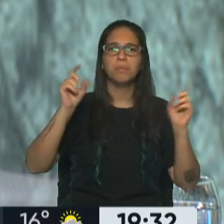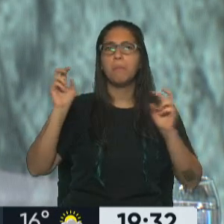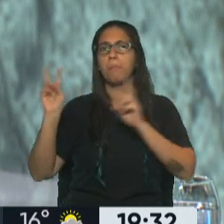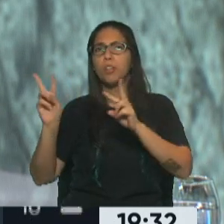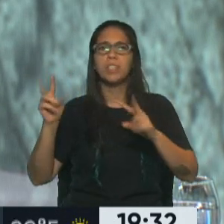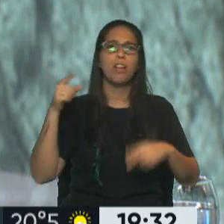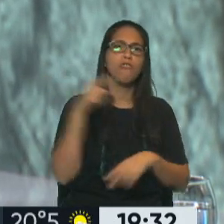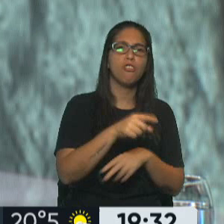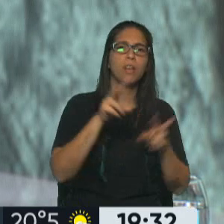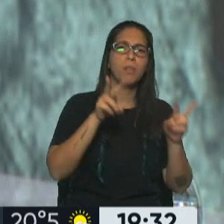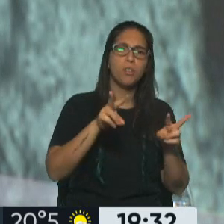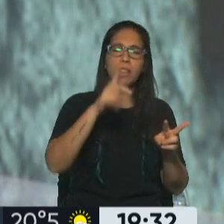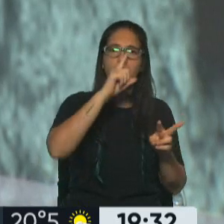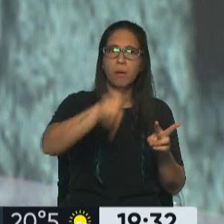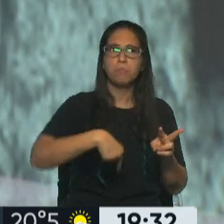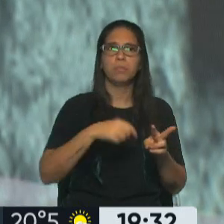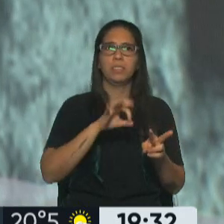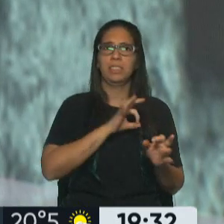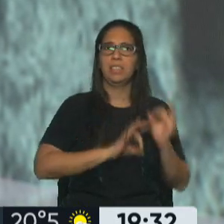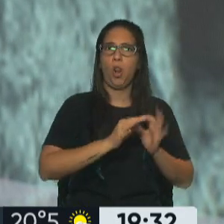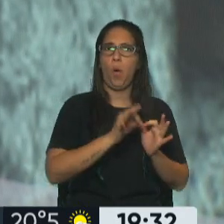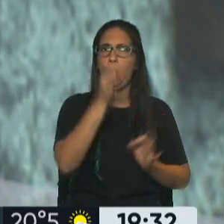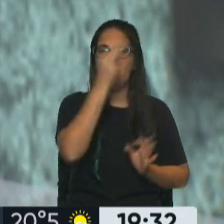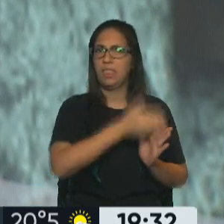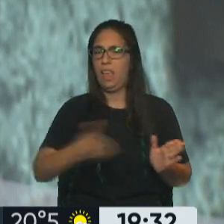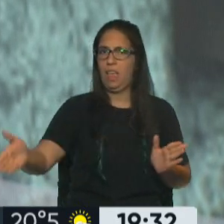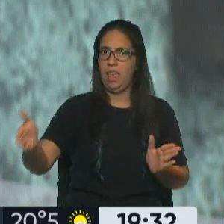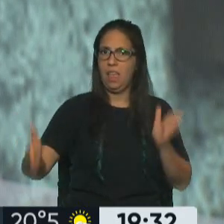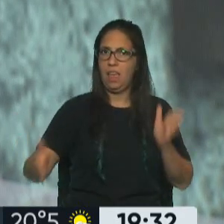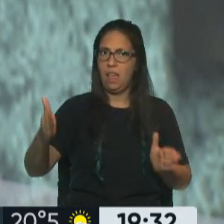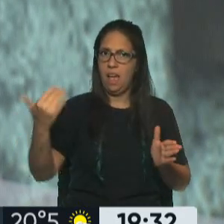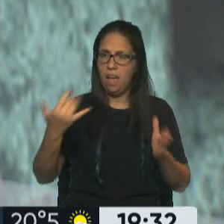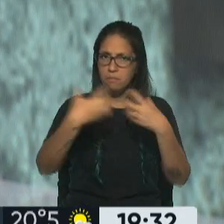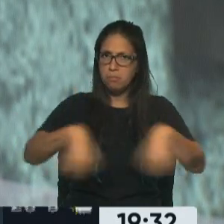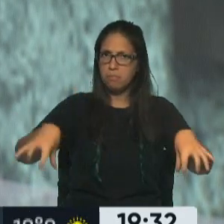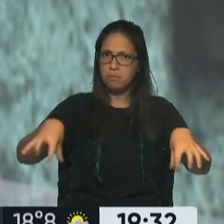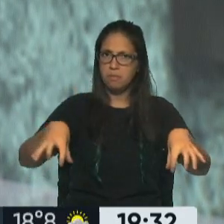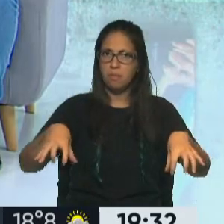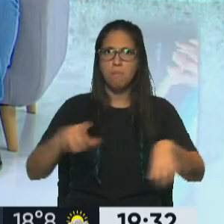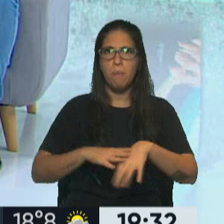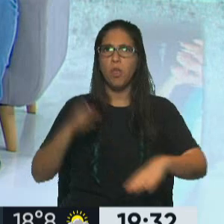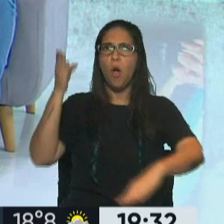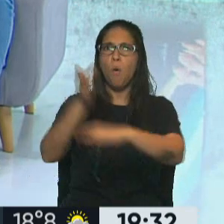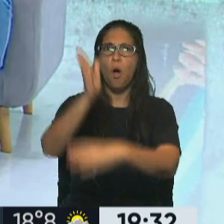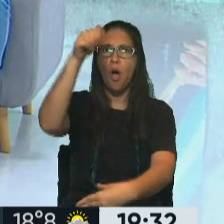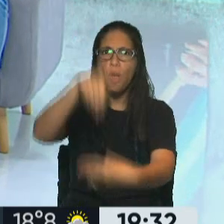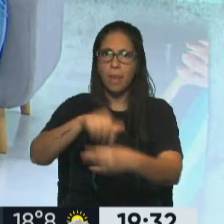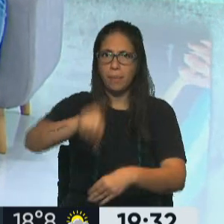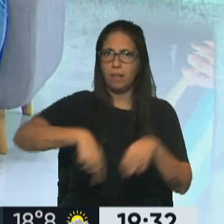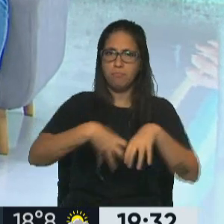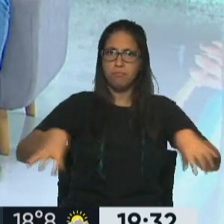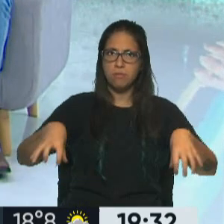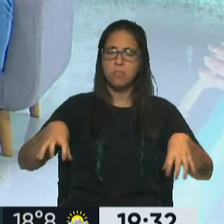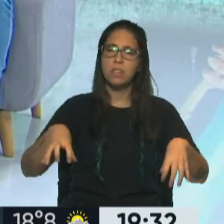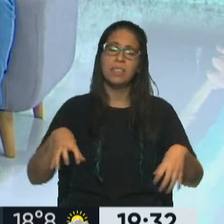antiperonistas Y de pronto aparece el siglo XX y aparece también en los donde cada uno va a votar di sí sí parece por